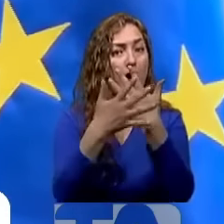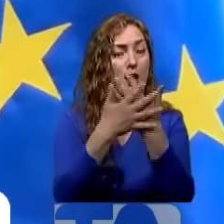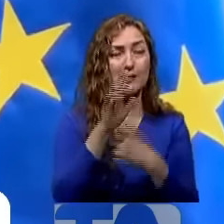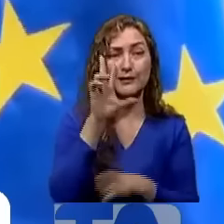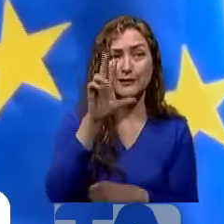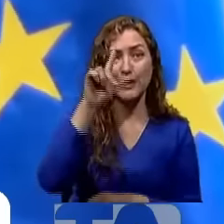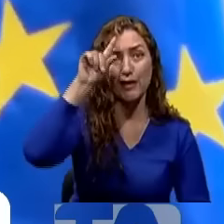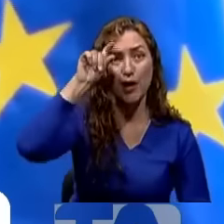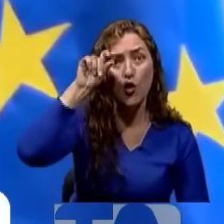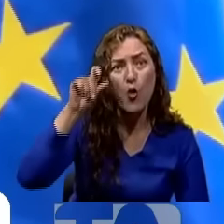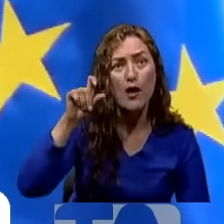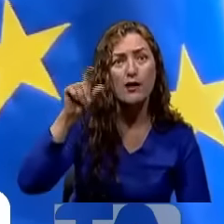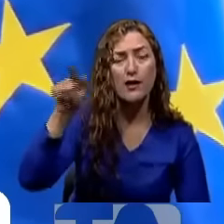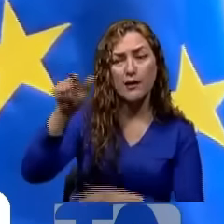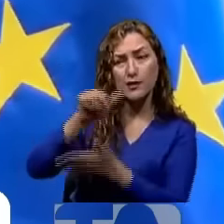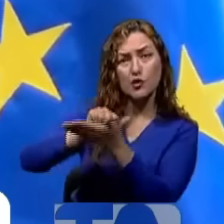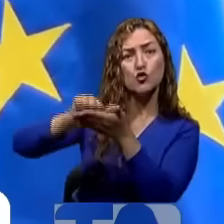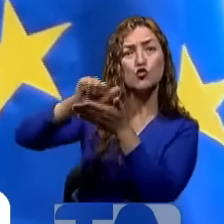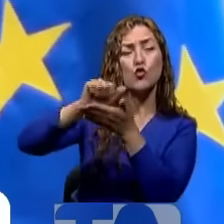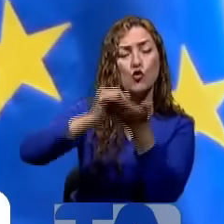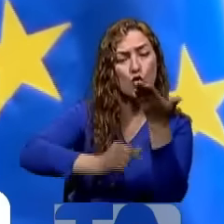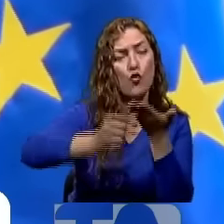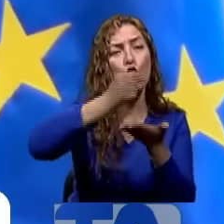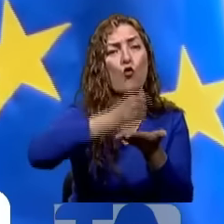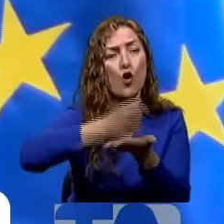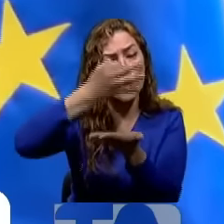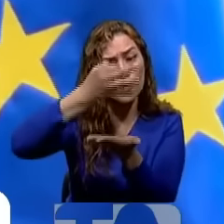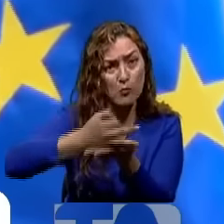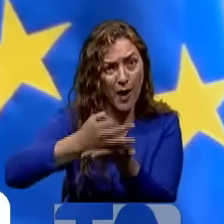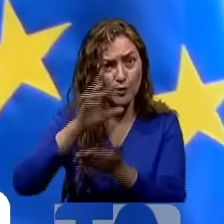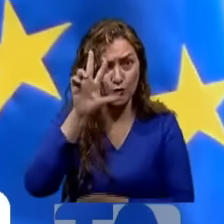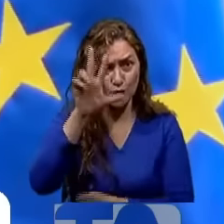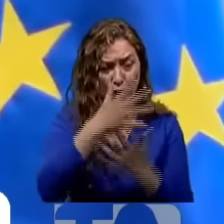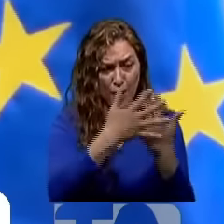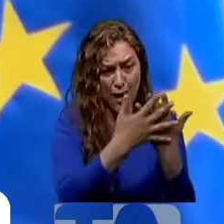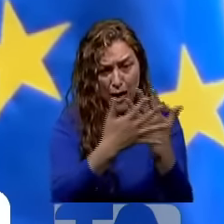el enfoque de Sonsonate, Guayas y Cotopaxi,